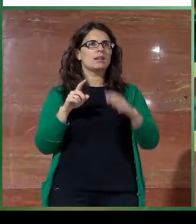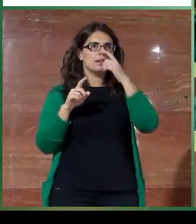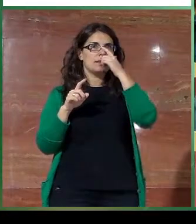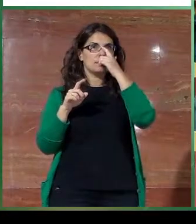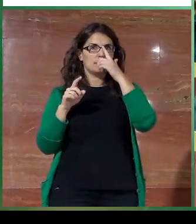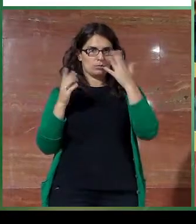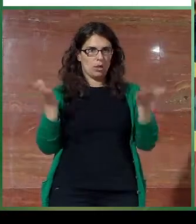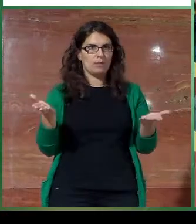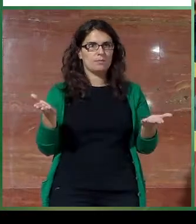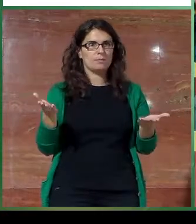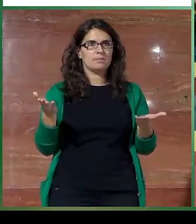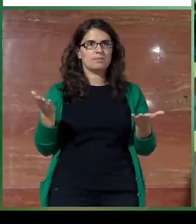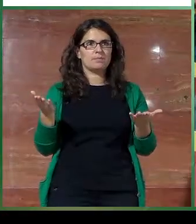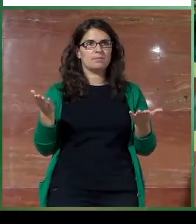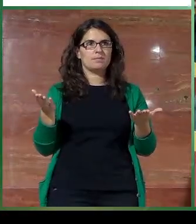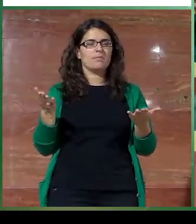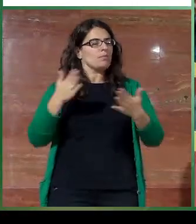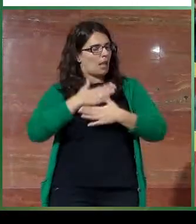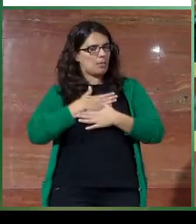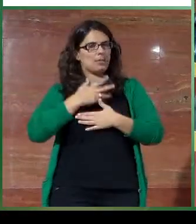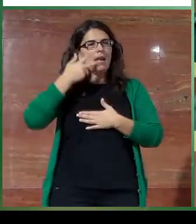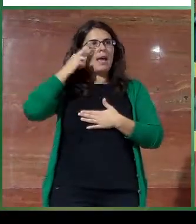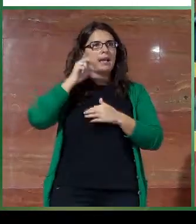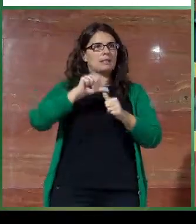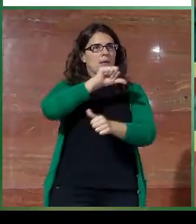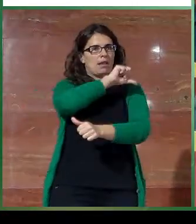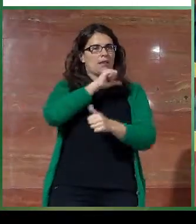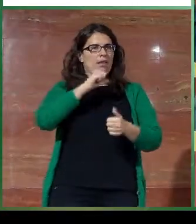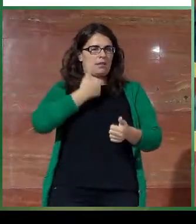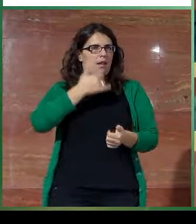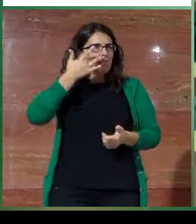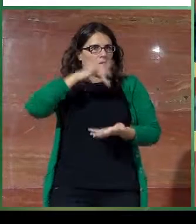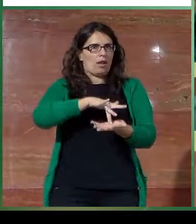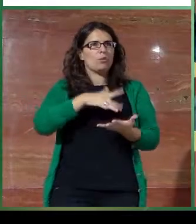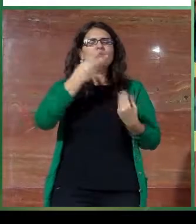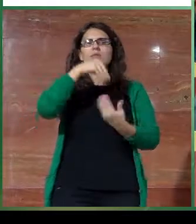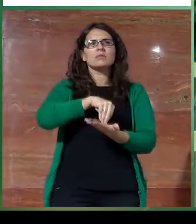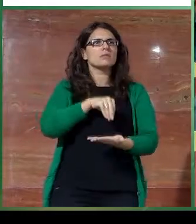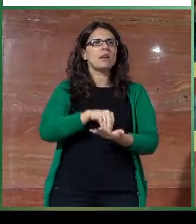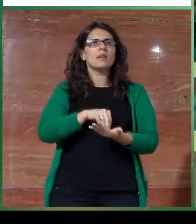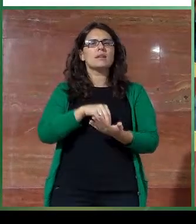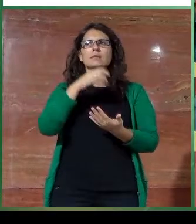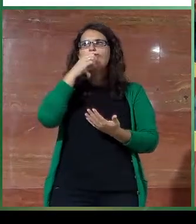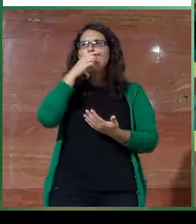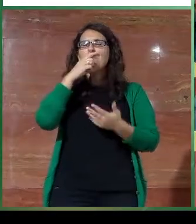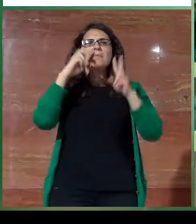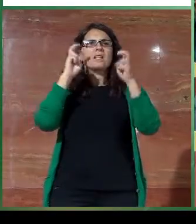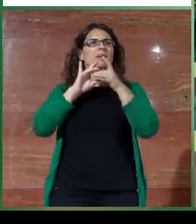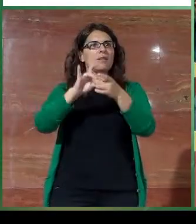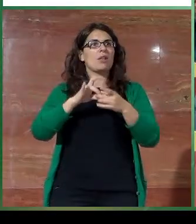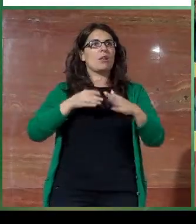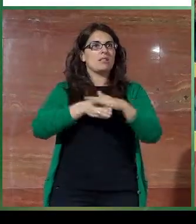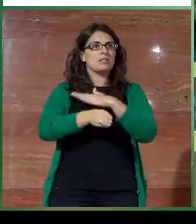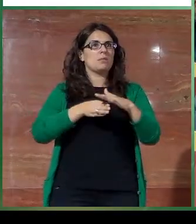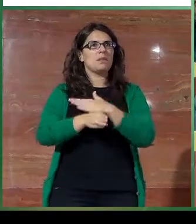es, a mí por experiencia la sensación que me da es que muchas veces todo lo que tiene que ver con accesibilidad tiene